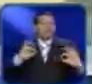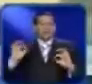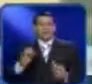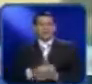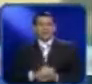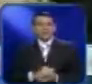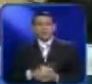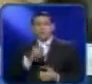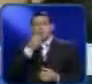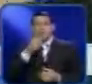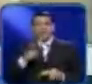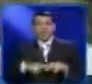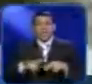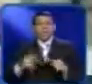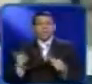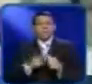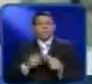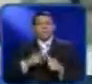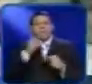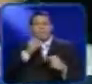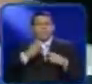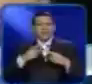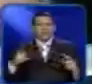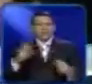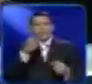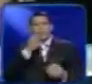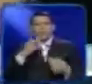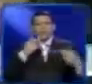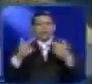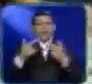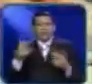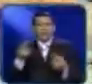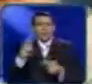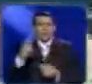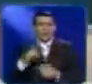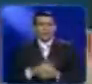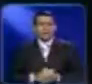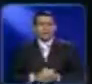estrella. ¡Qué bueno por los niños, que son los principales beneficiados de la buena relación de la pareja!